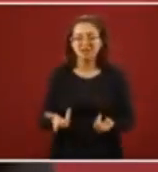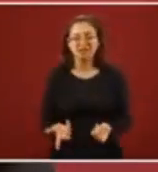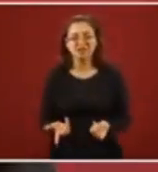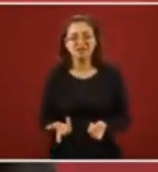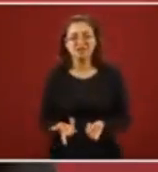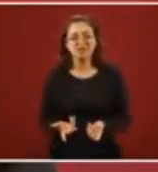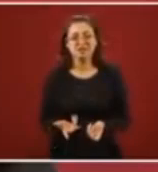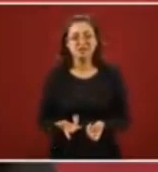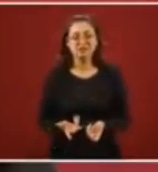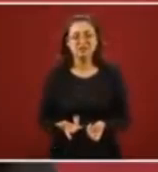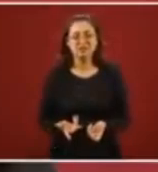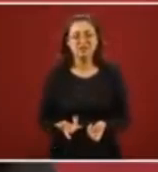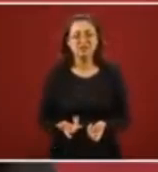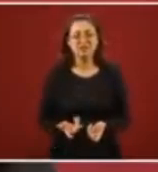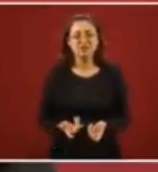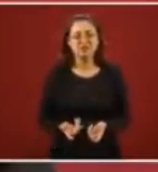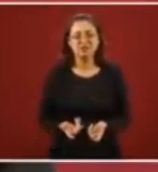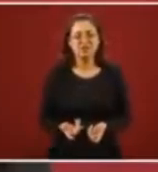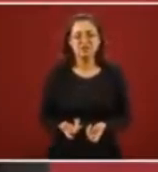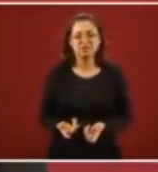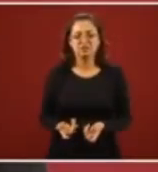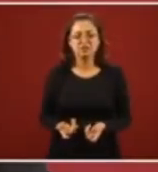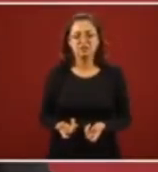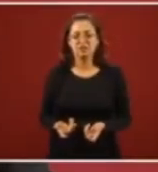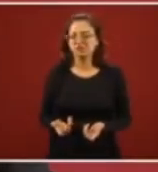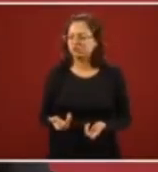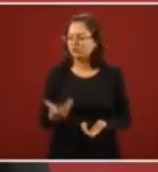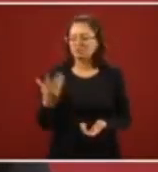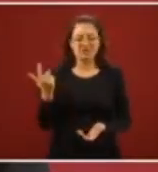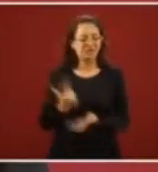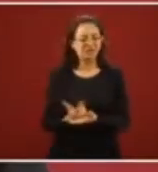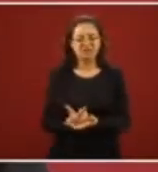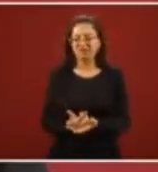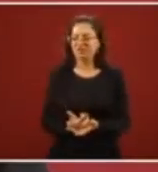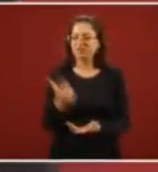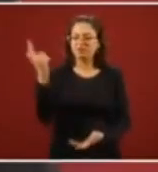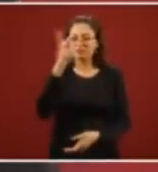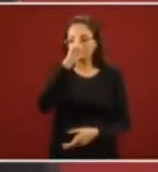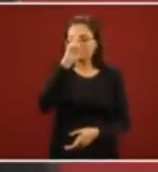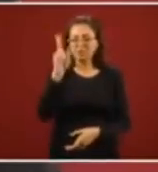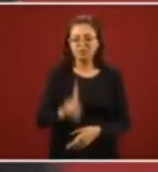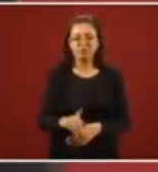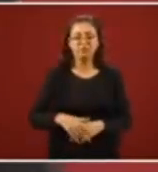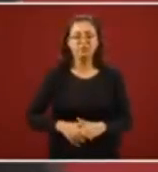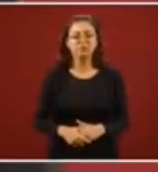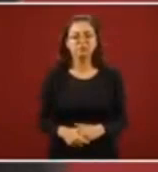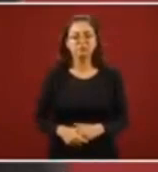altísimo, es un riesgo altísimo.